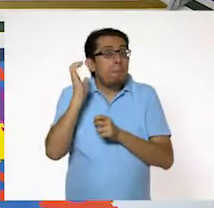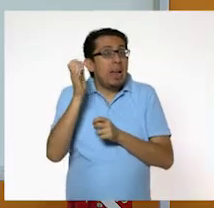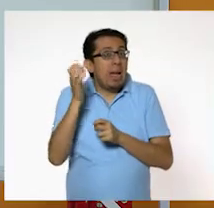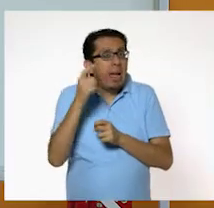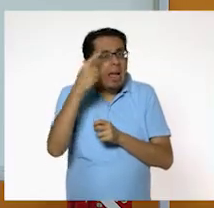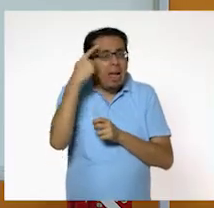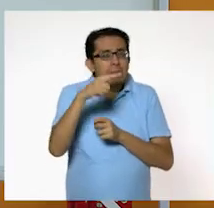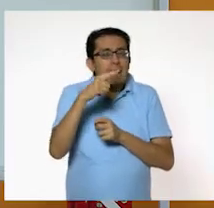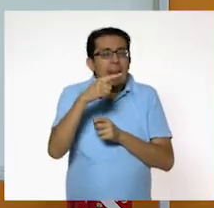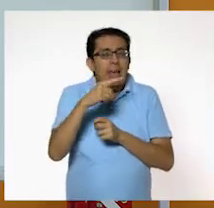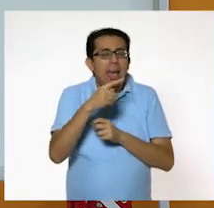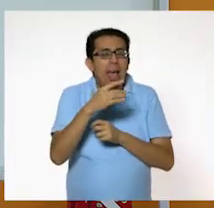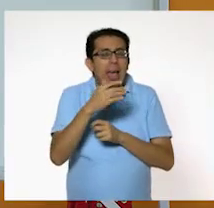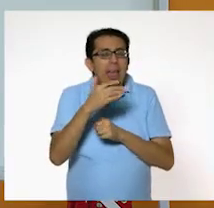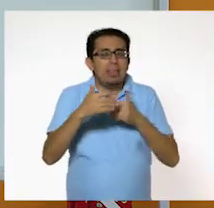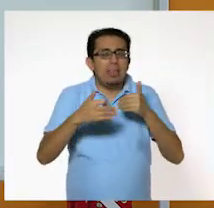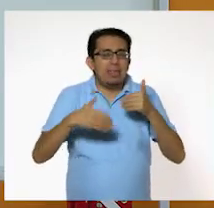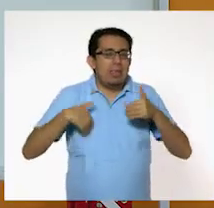pachangueras. Ajá.